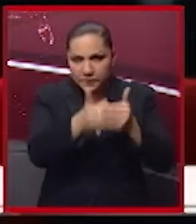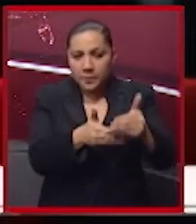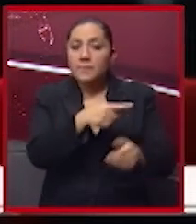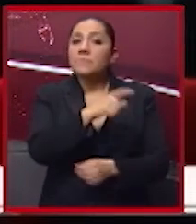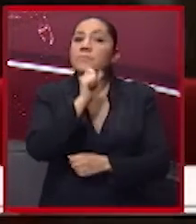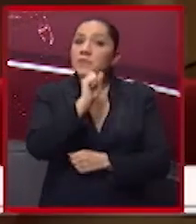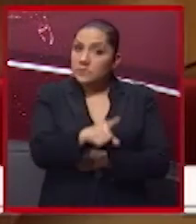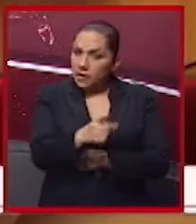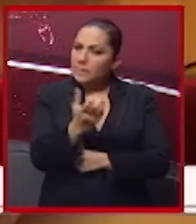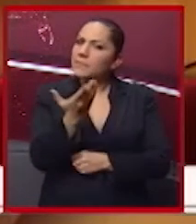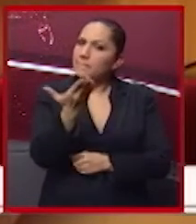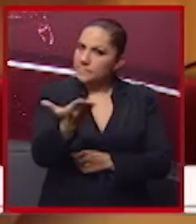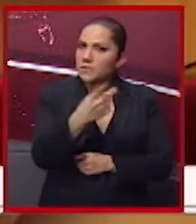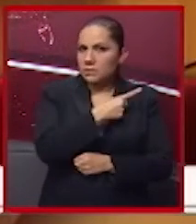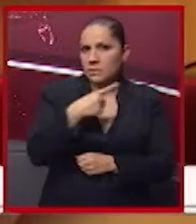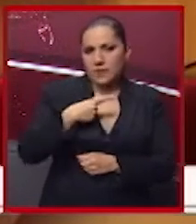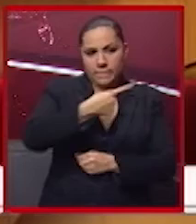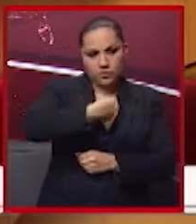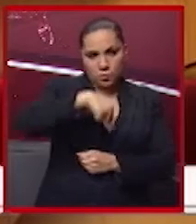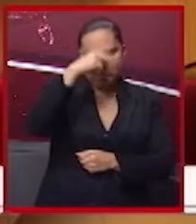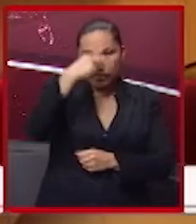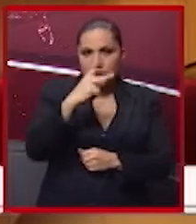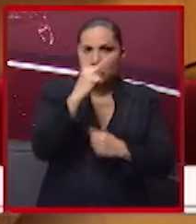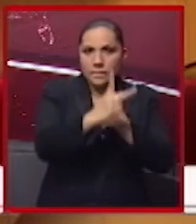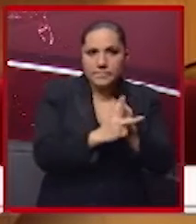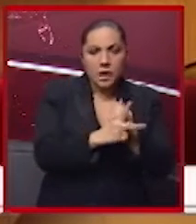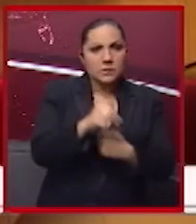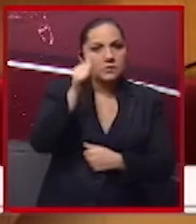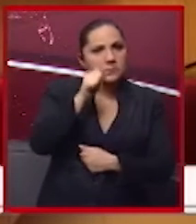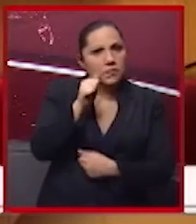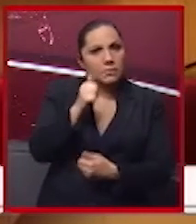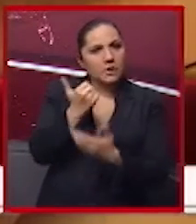menos dependientes de los Estados Unidos.